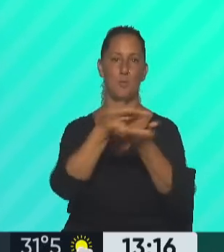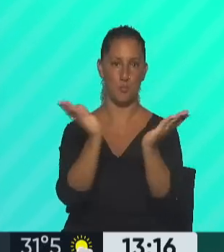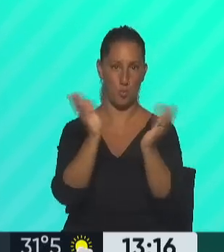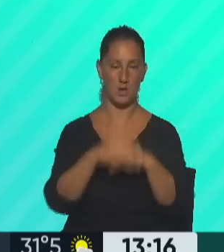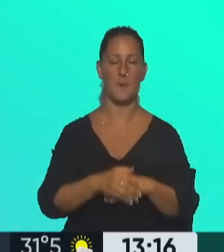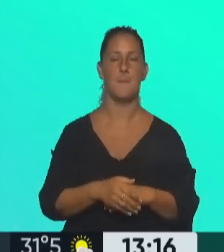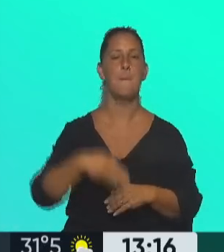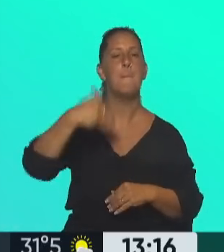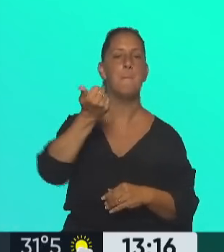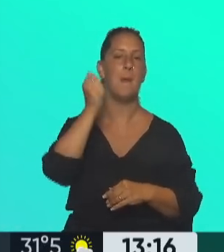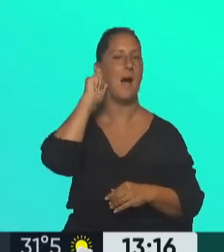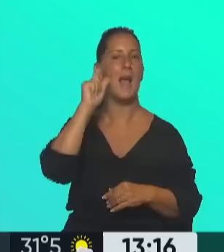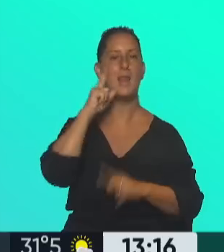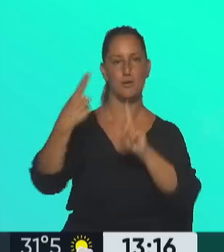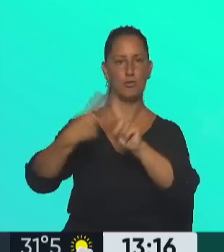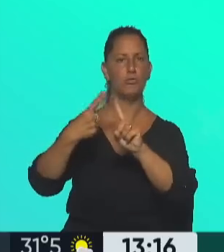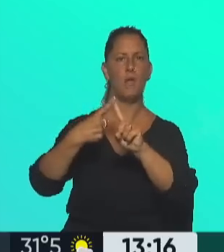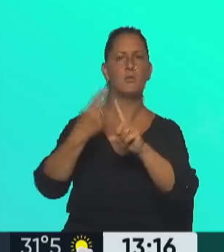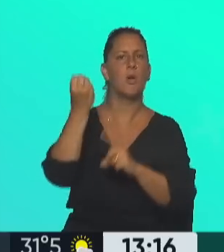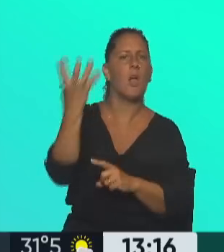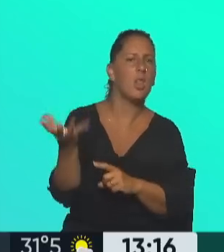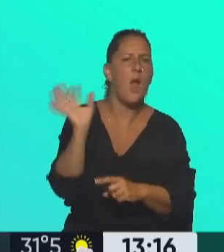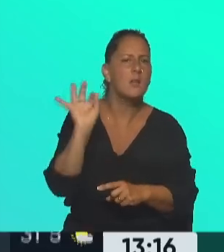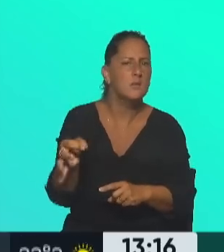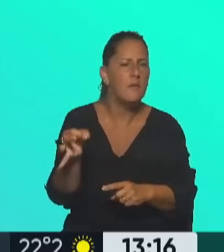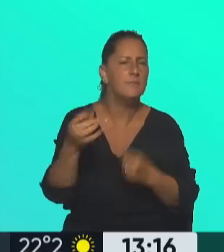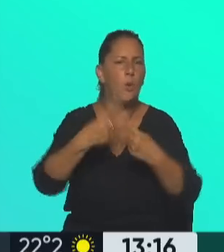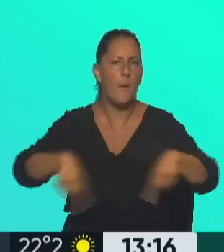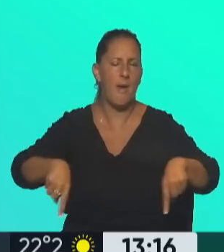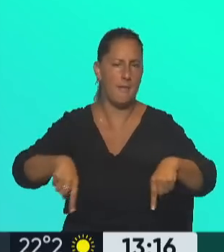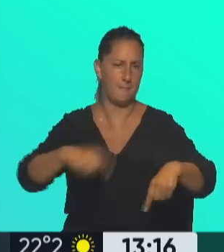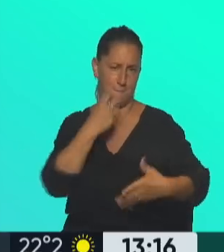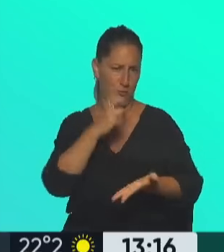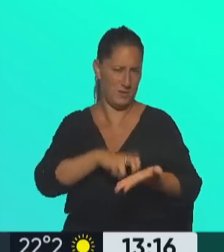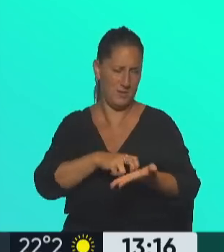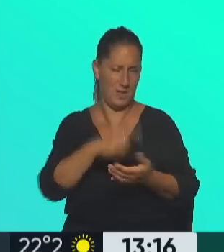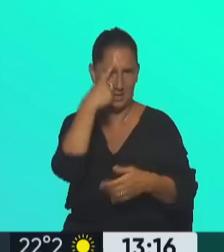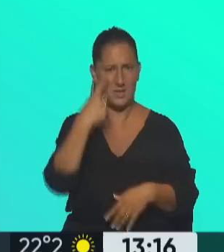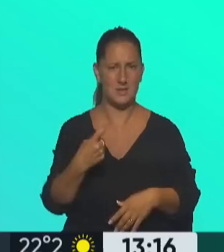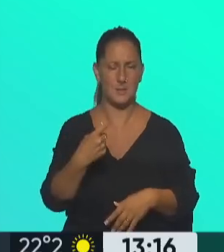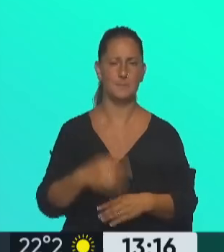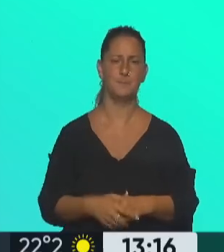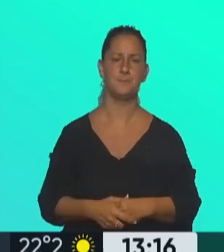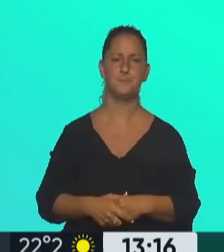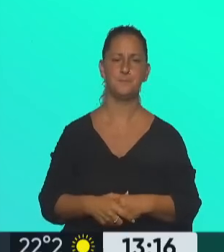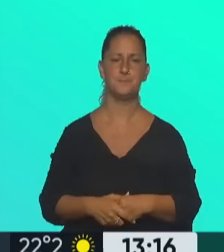magaria a ver qué se sabe en estos minutos donde se conoció Esta triste noticia te escuchamos bueno